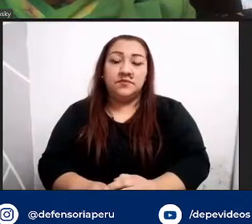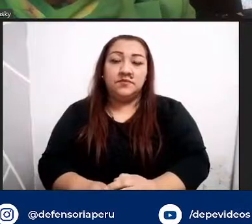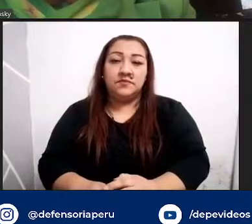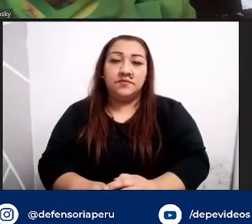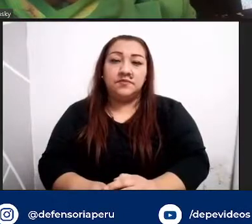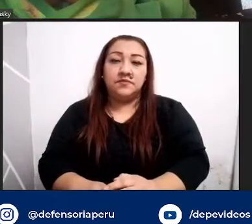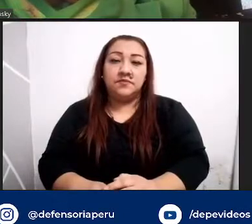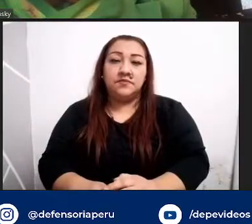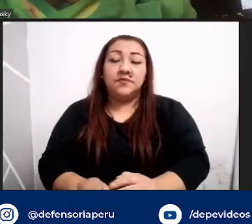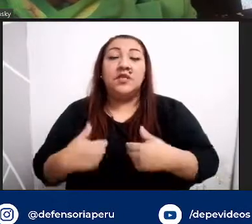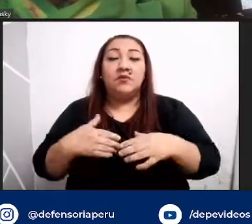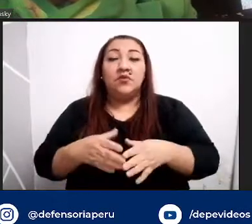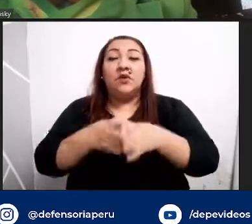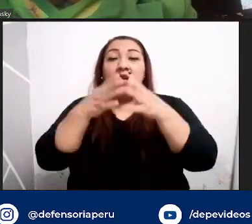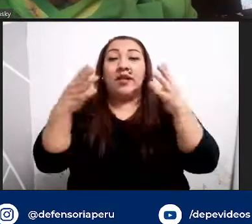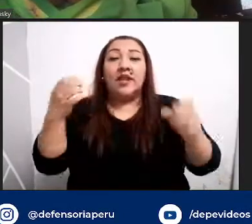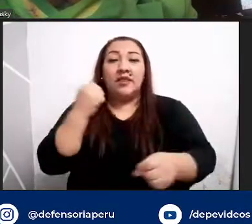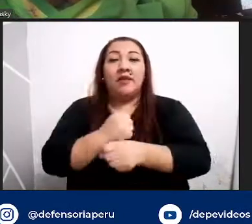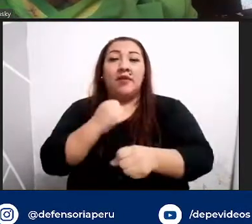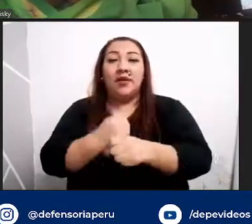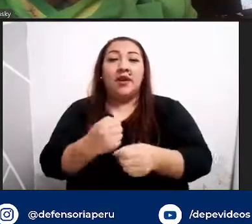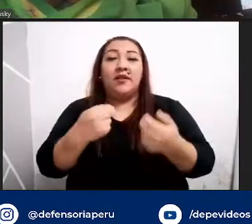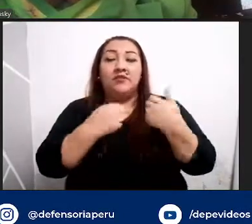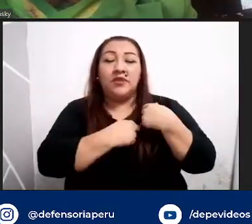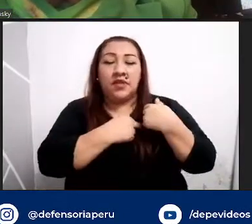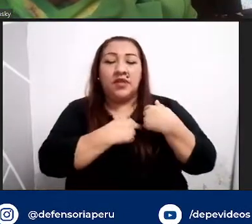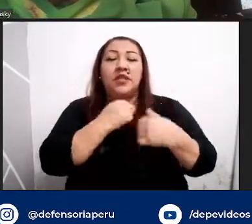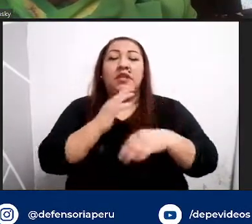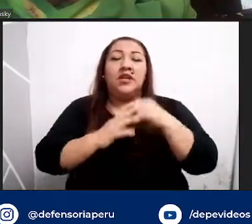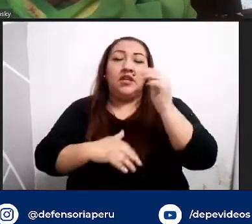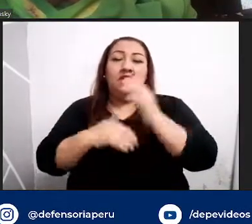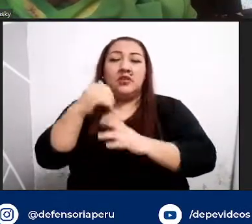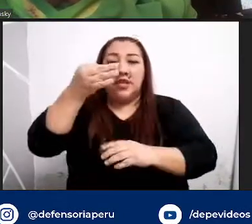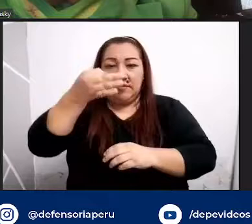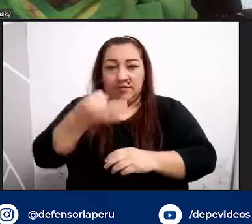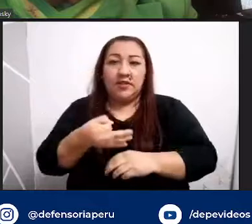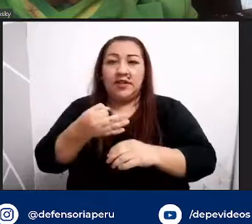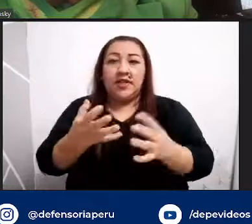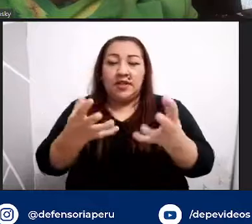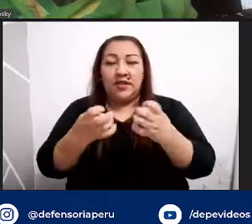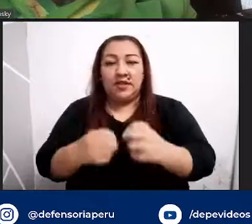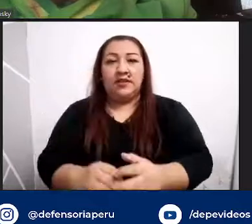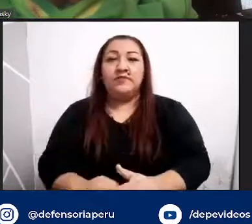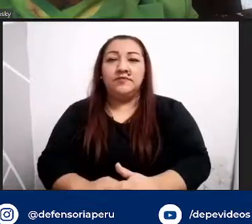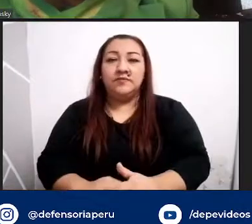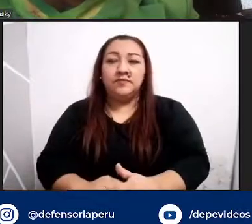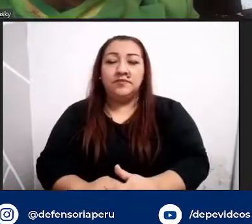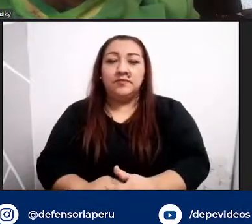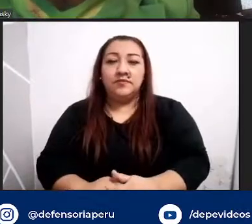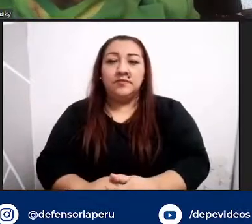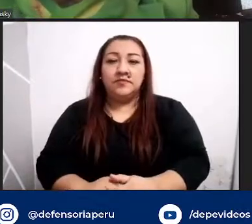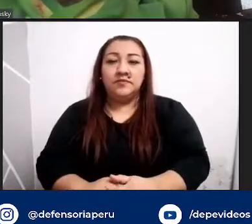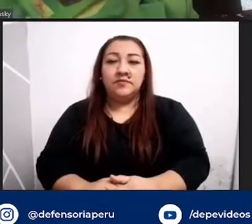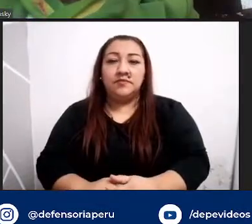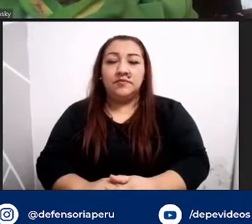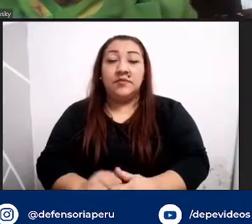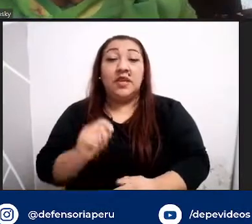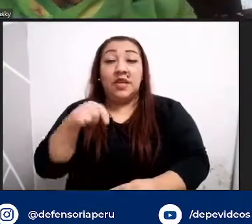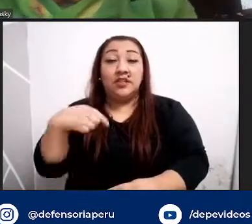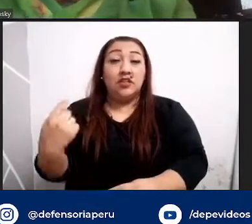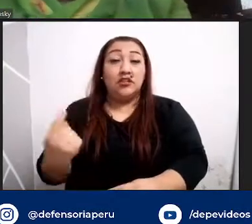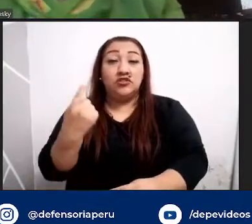enorme desafío y una enorme responsabilidad de construir esa realidad deseada. Es decir, esto no marcha por una